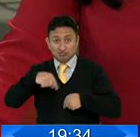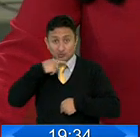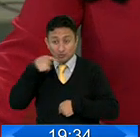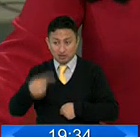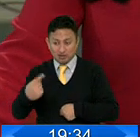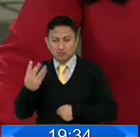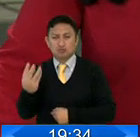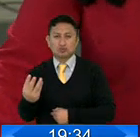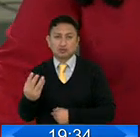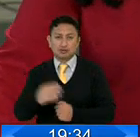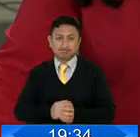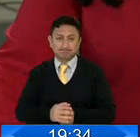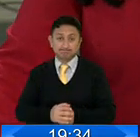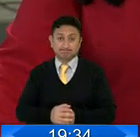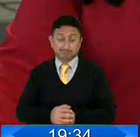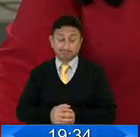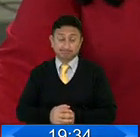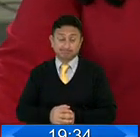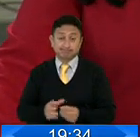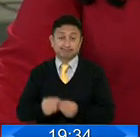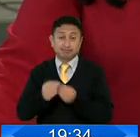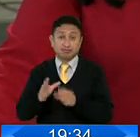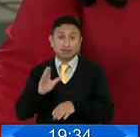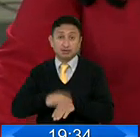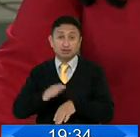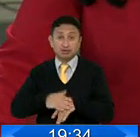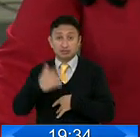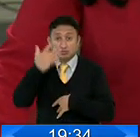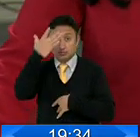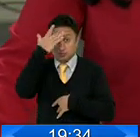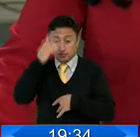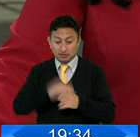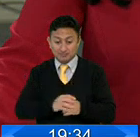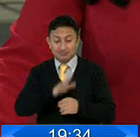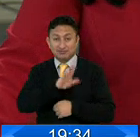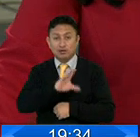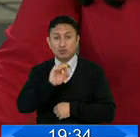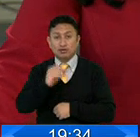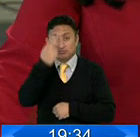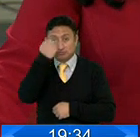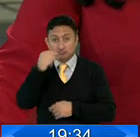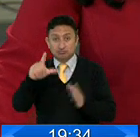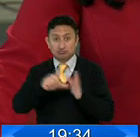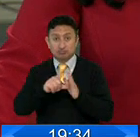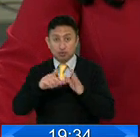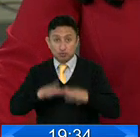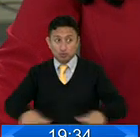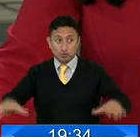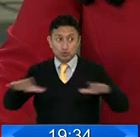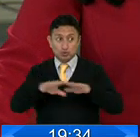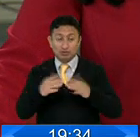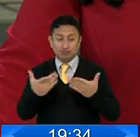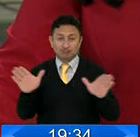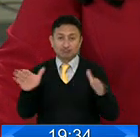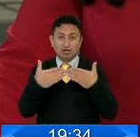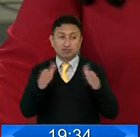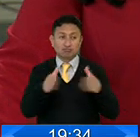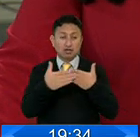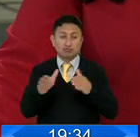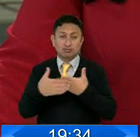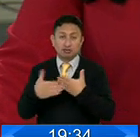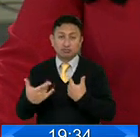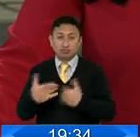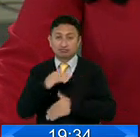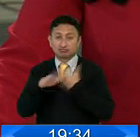este feriado. Con las pérdidas generalizadas por la pandemia, cerca de 50 establecimientos de alojamiento han cerrado sus puertas